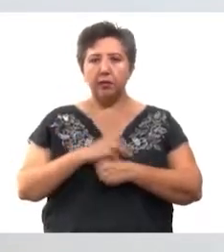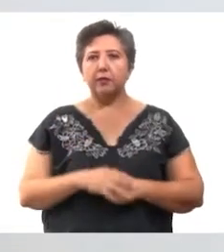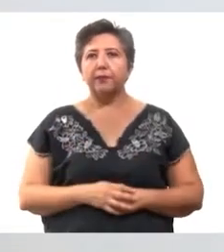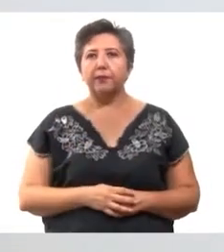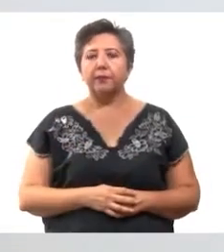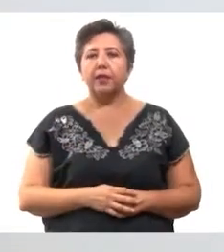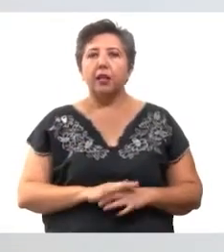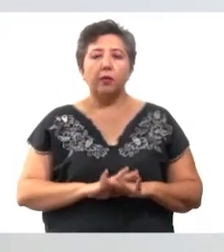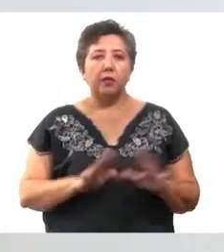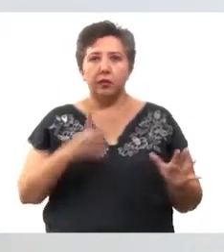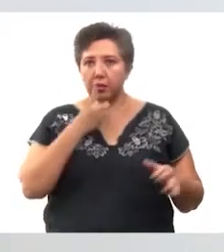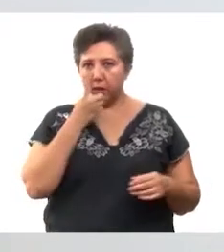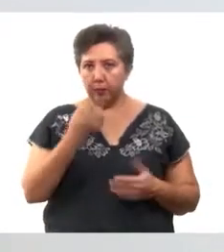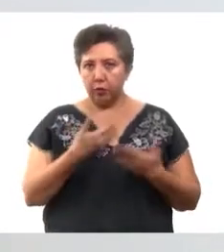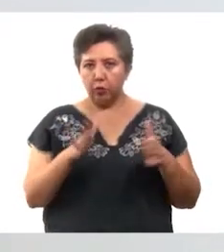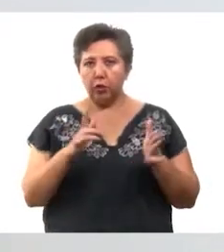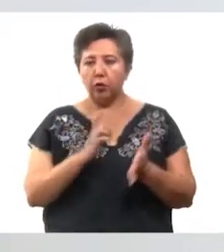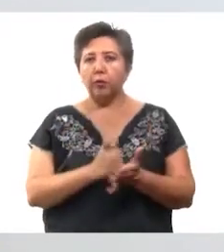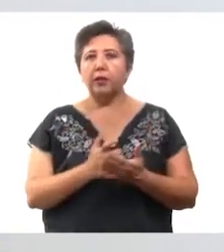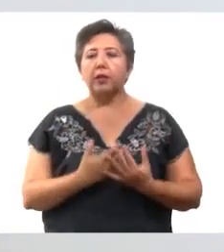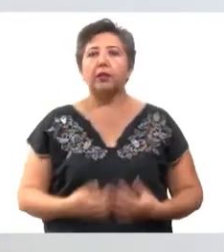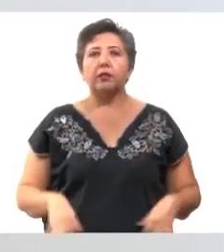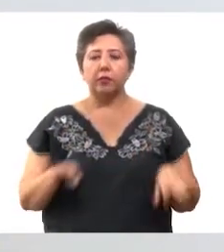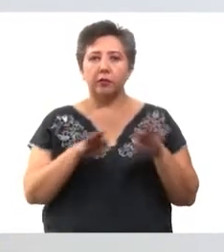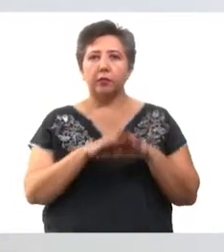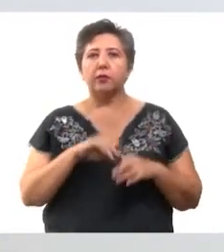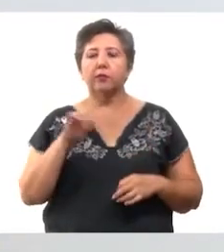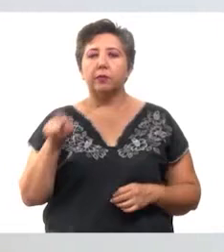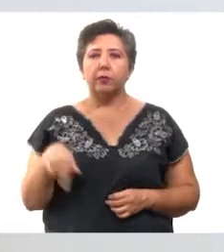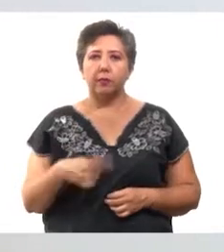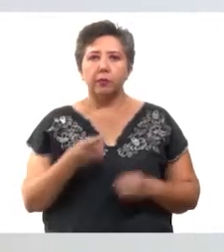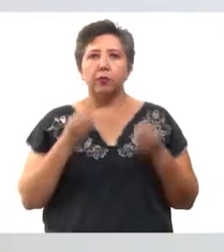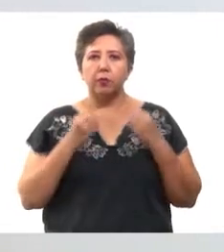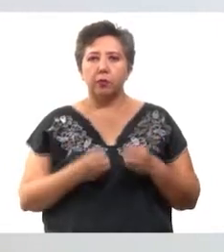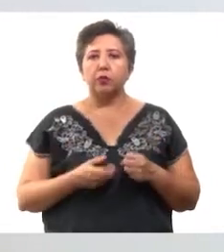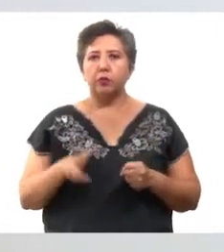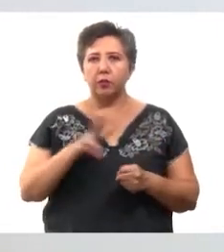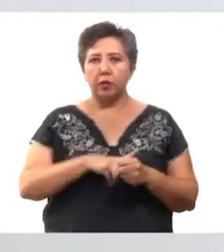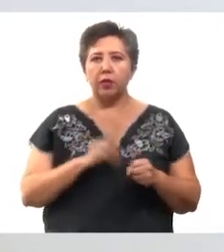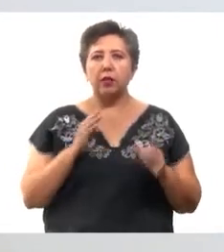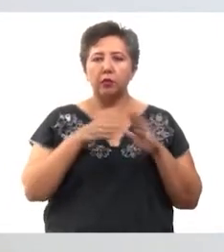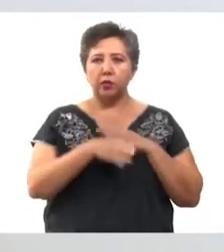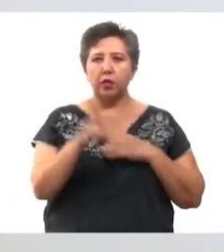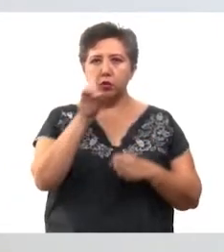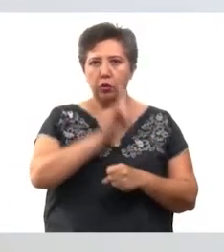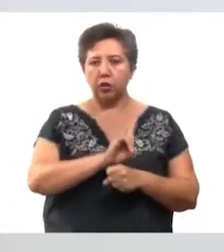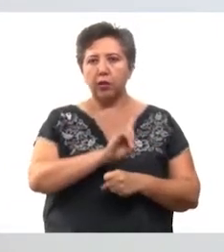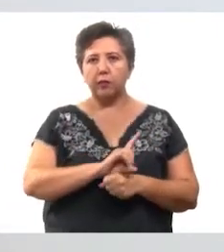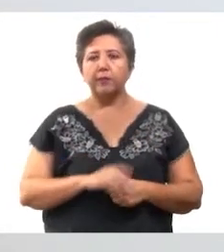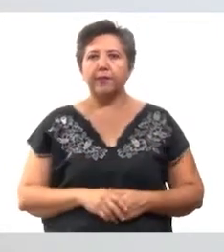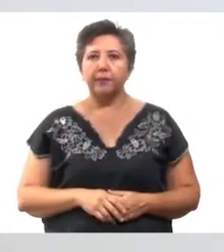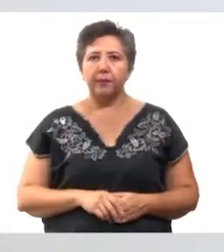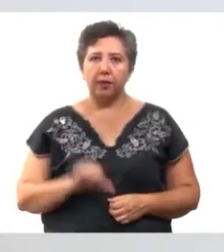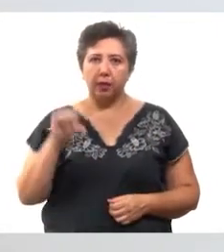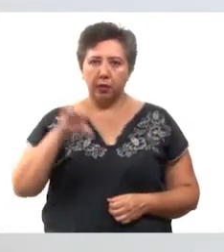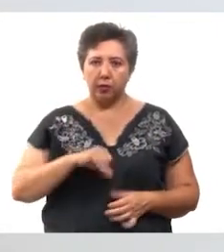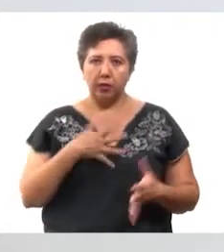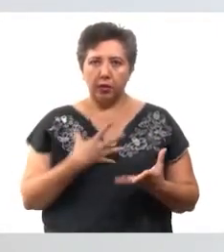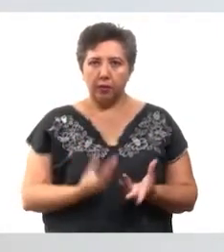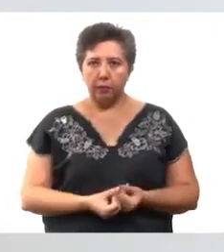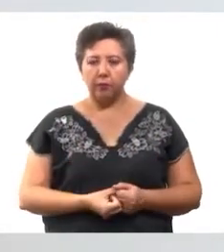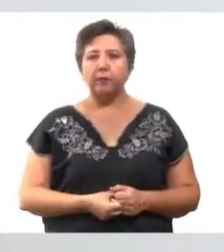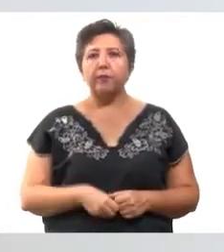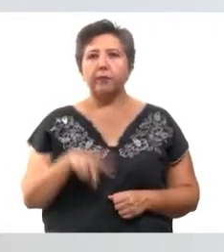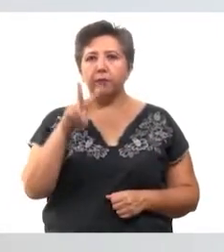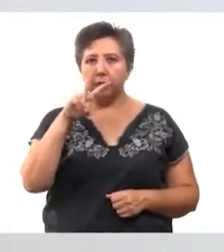Armadas. Como se ha señalado, en la reapertura económica, los datos más importantes son la ocupación hospitalaria y los ingresos diarios. El día de